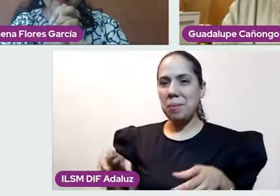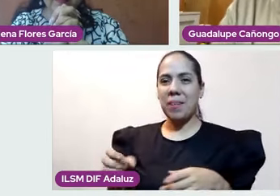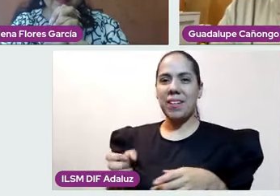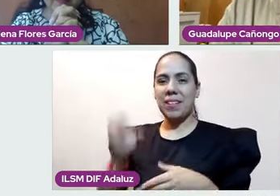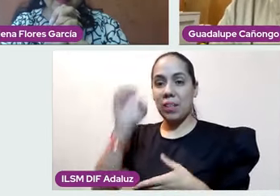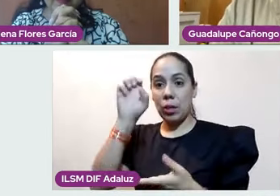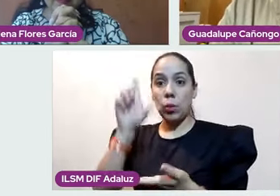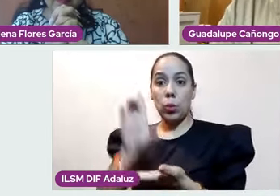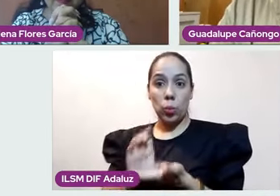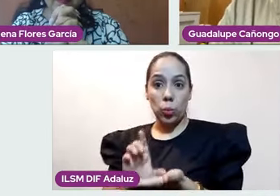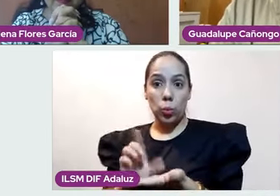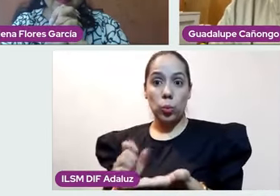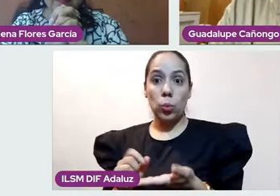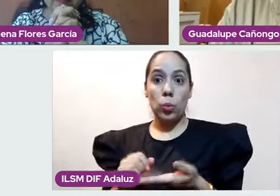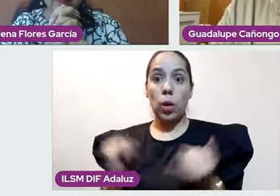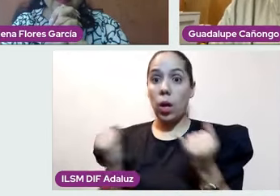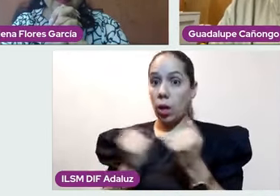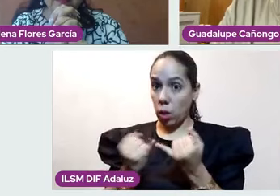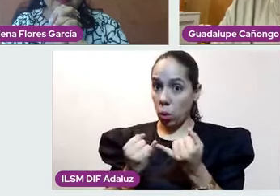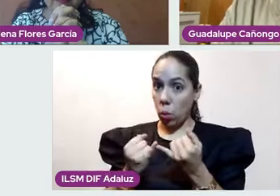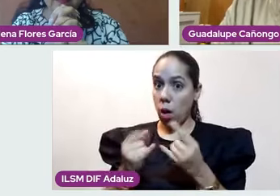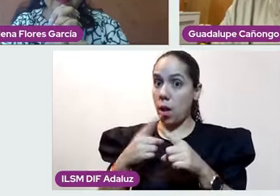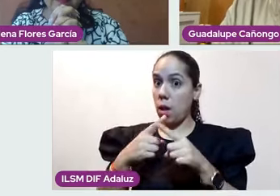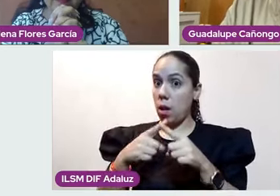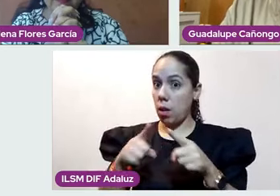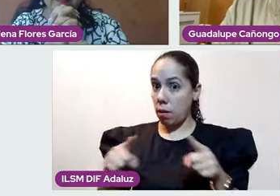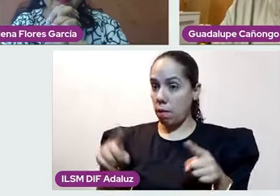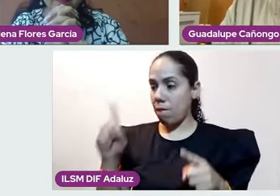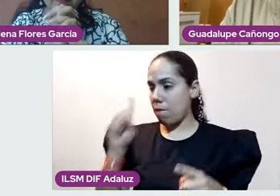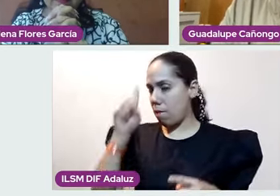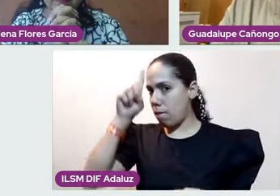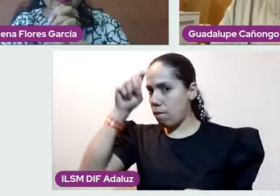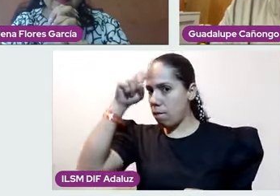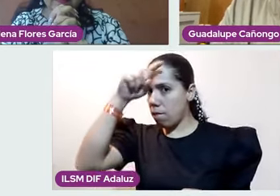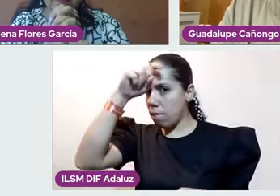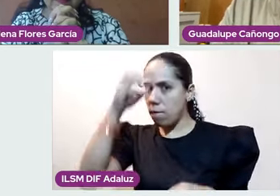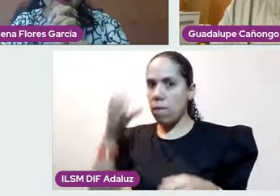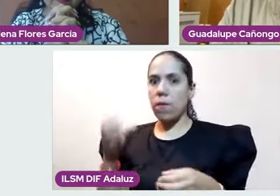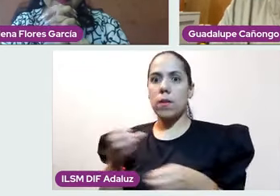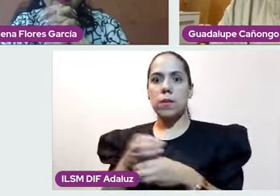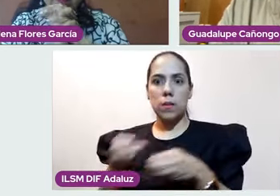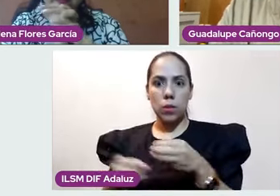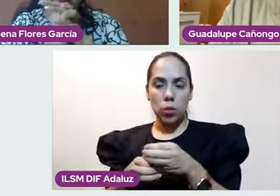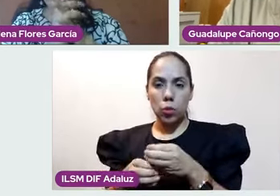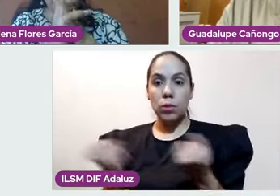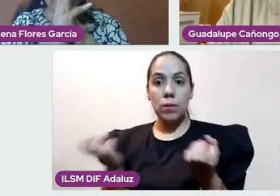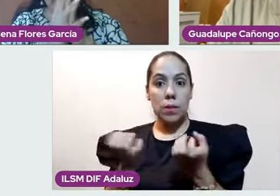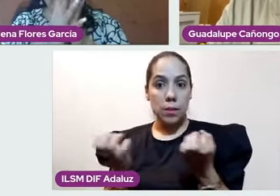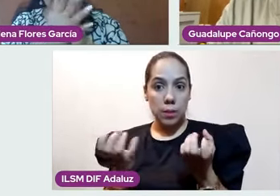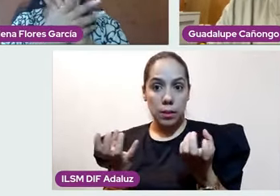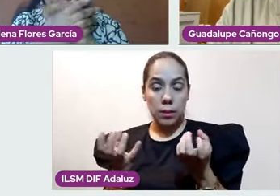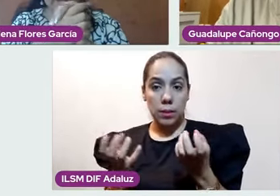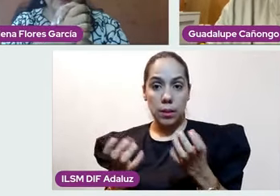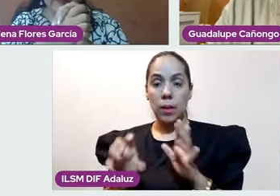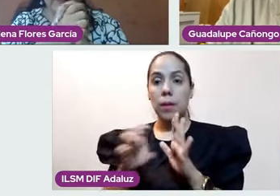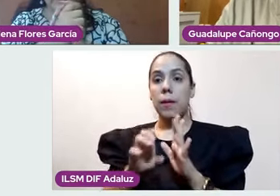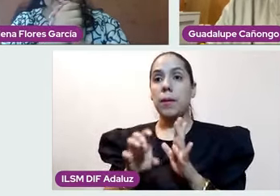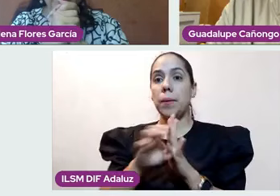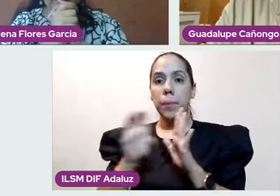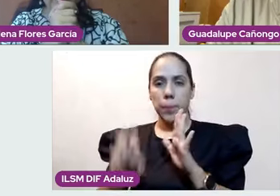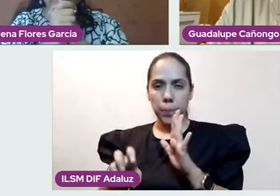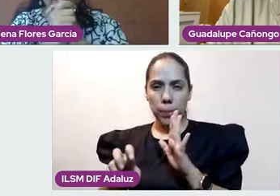limitaciones. Aquí el problema es que en el caso de las personas mayores hay muchas ideas